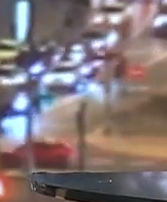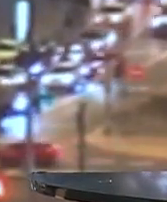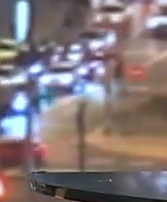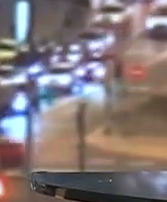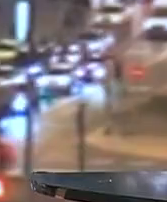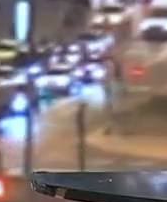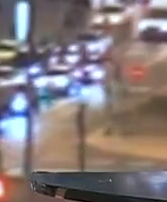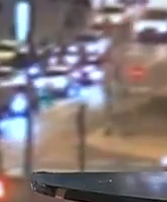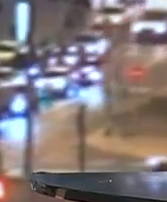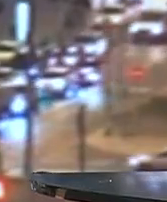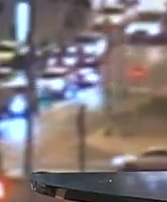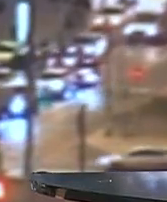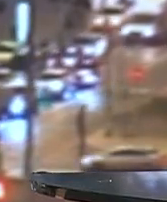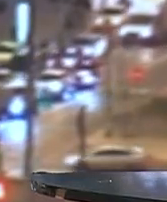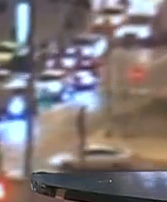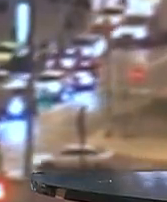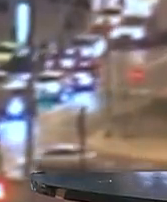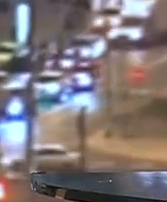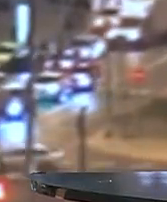todavía